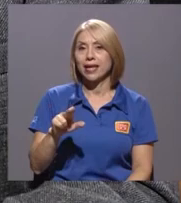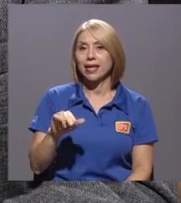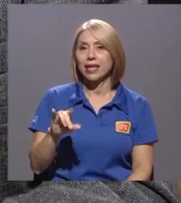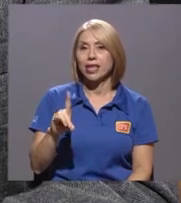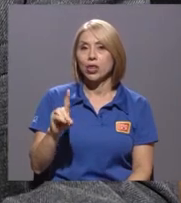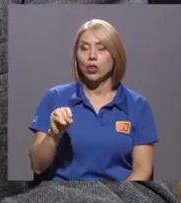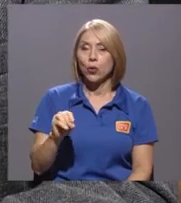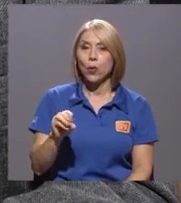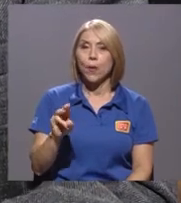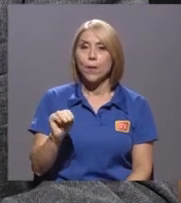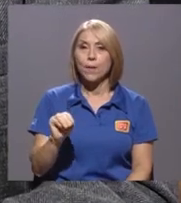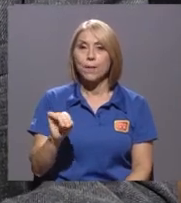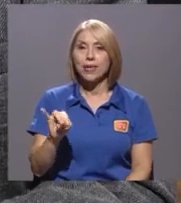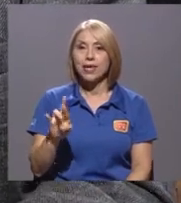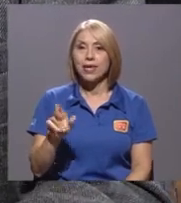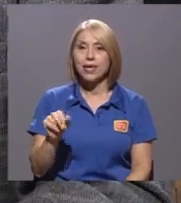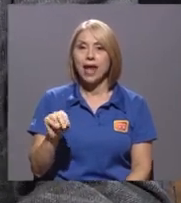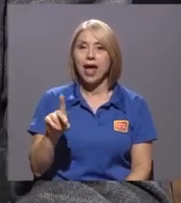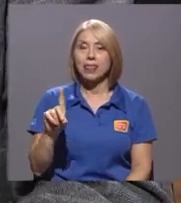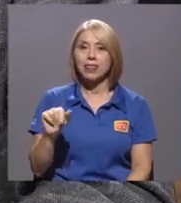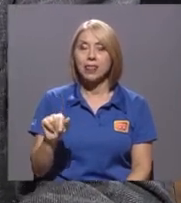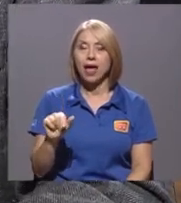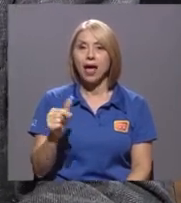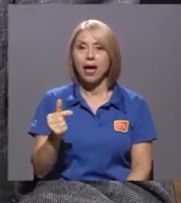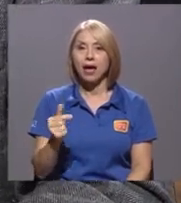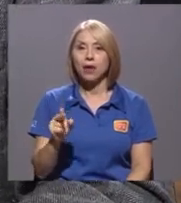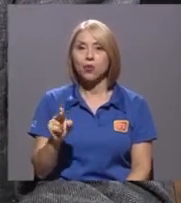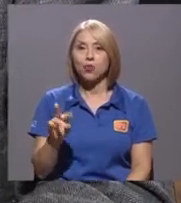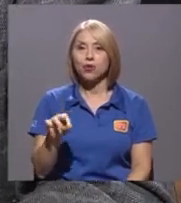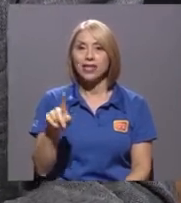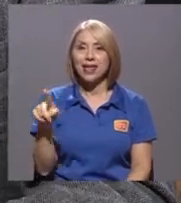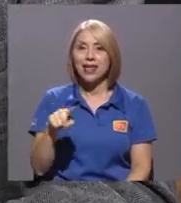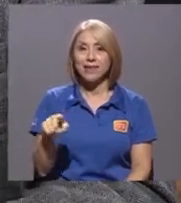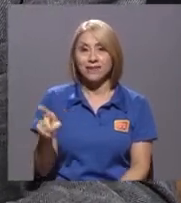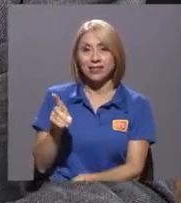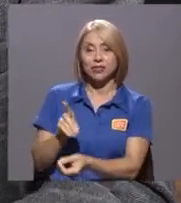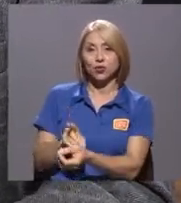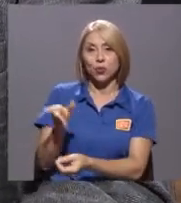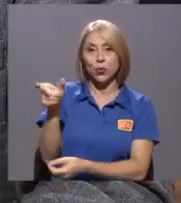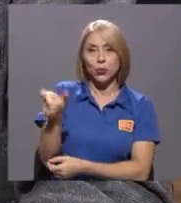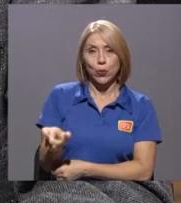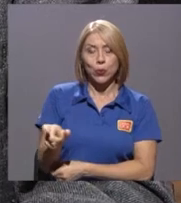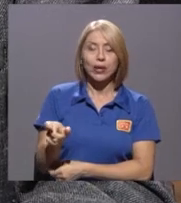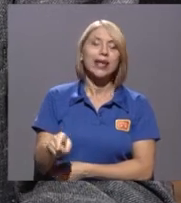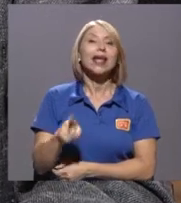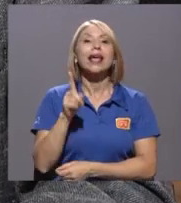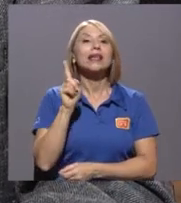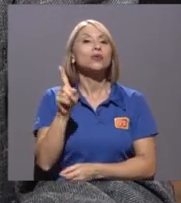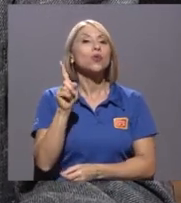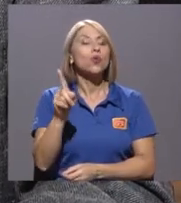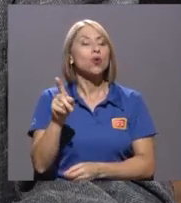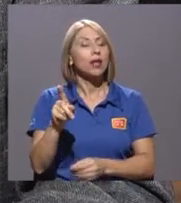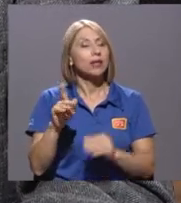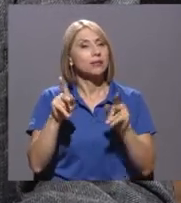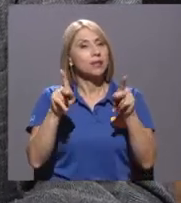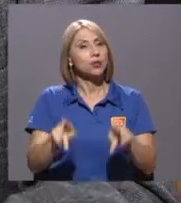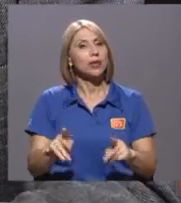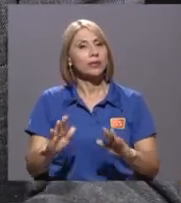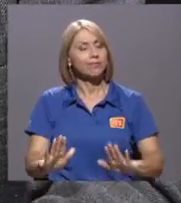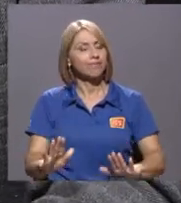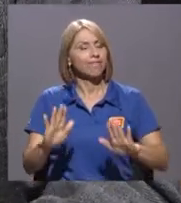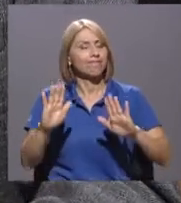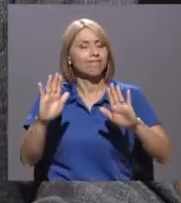el doctor guido miranda gutiérrez es que es uno de los gigantes que construyó